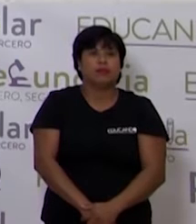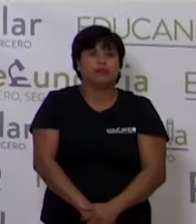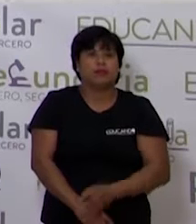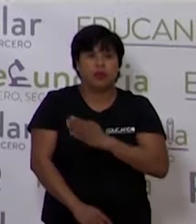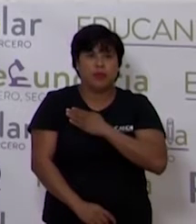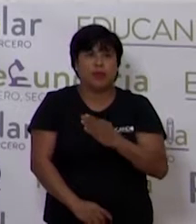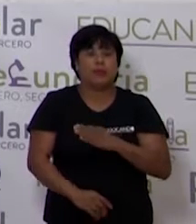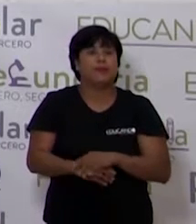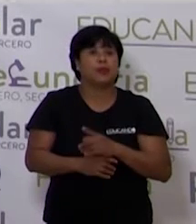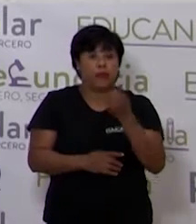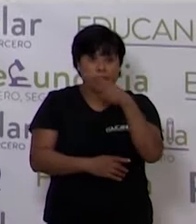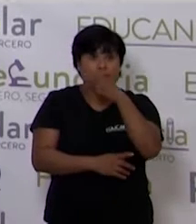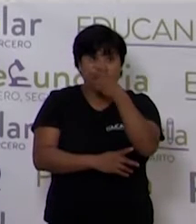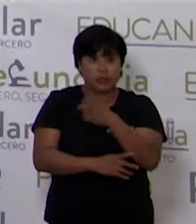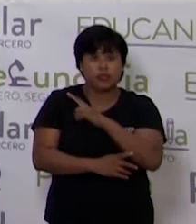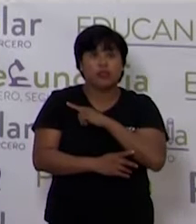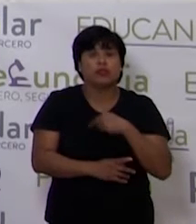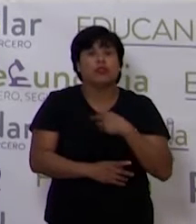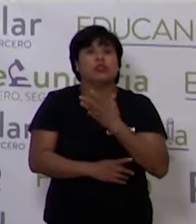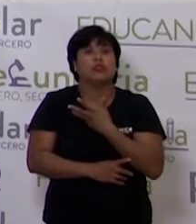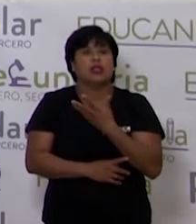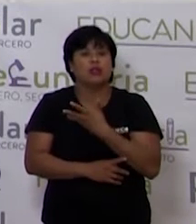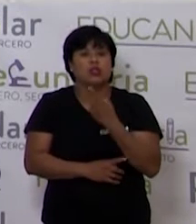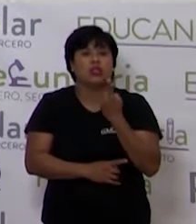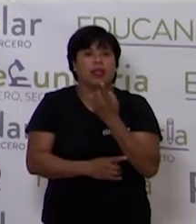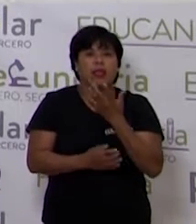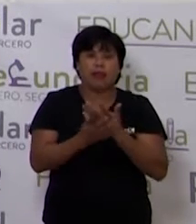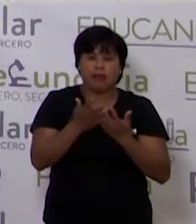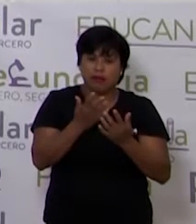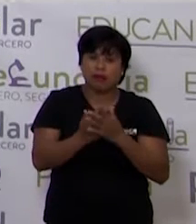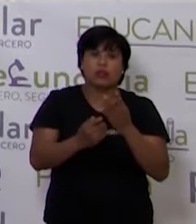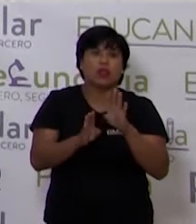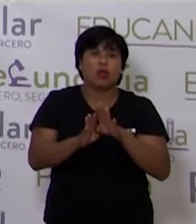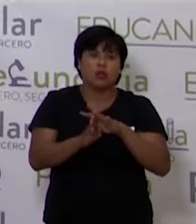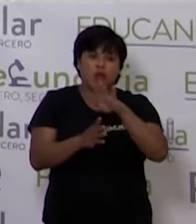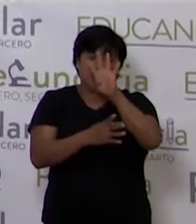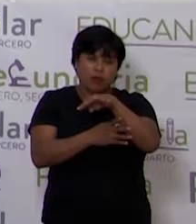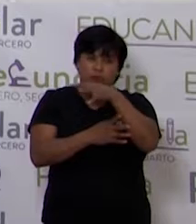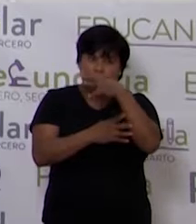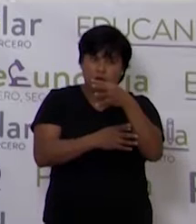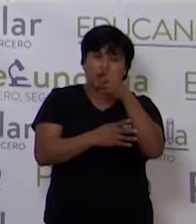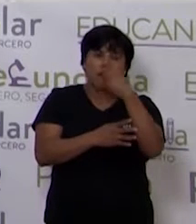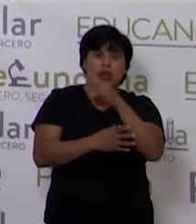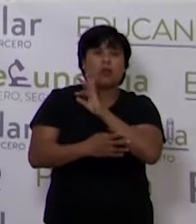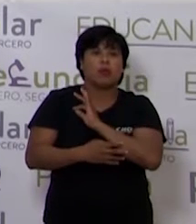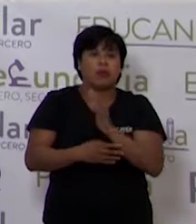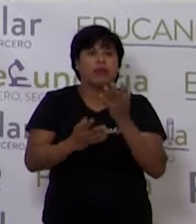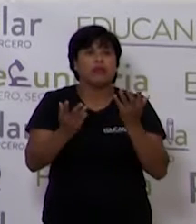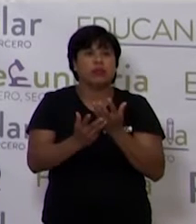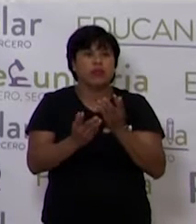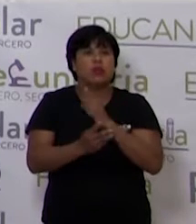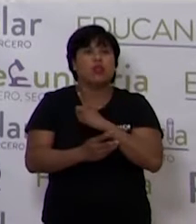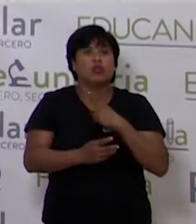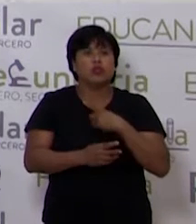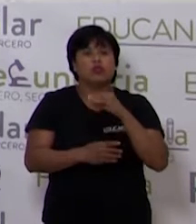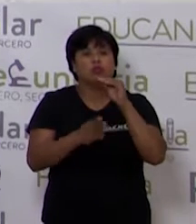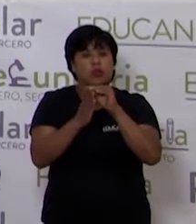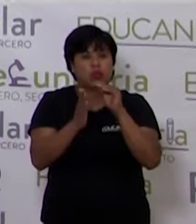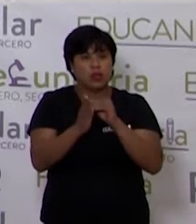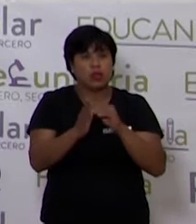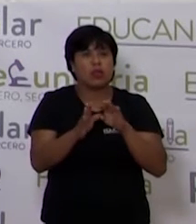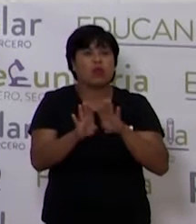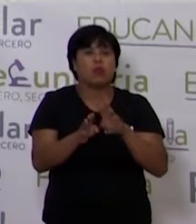Bueno, pues para esto nosotros tenemos que construir nuestra tabla. Para construirla tenemos que tener